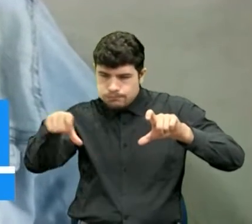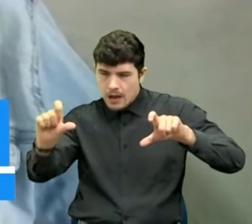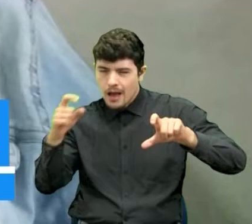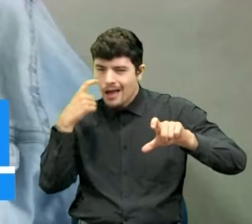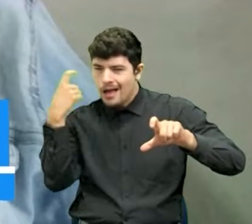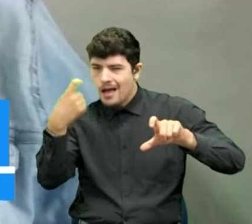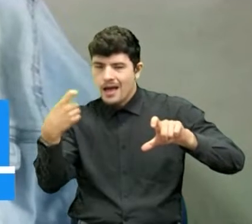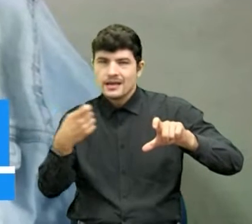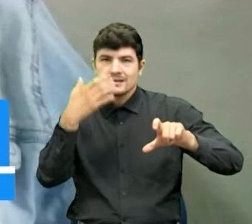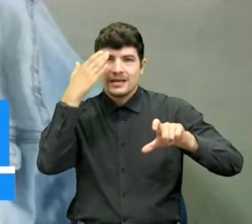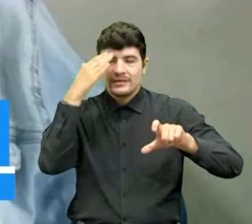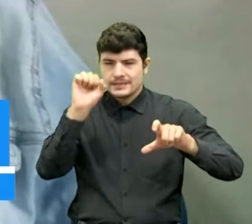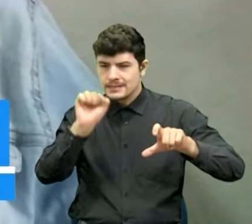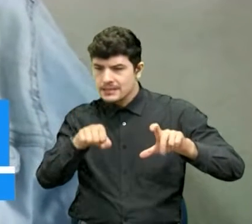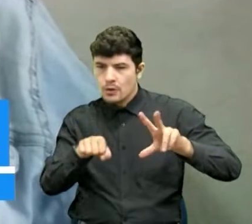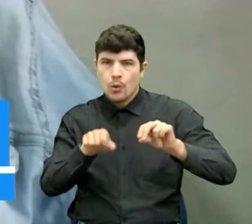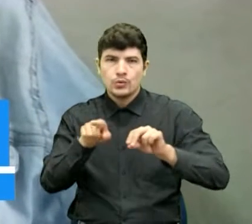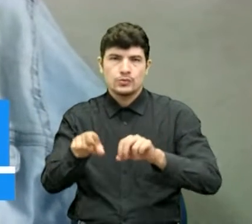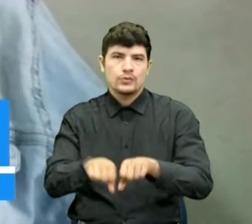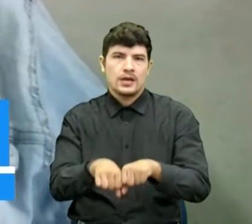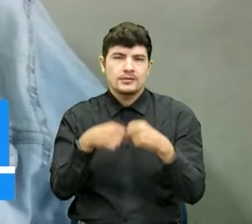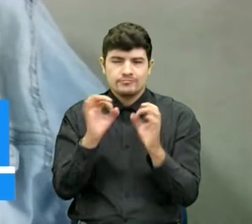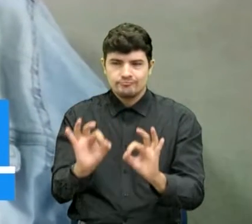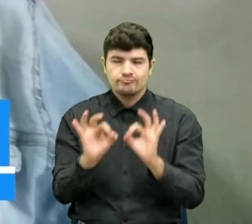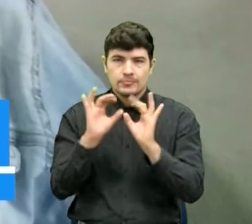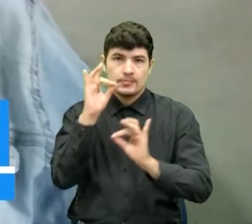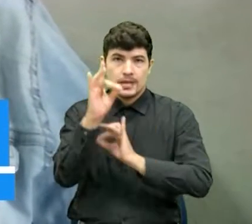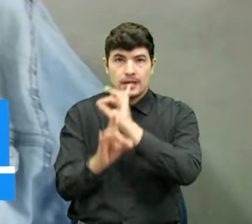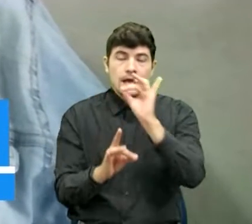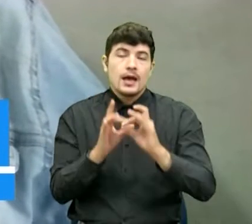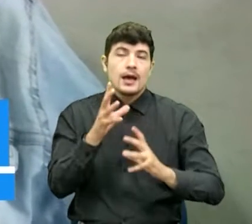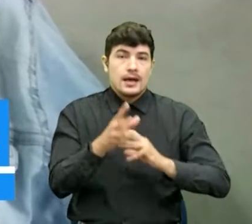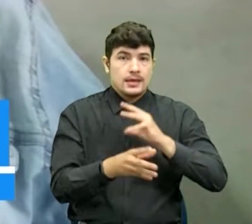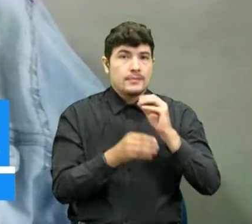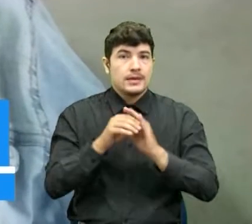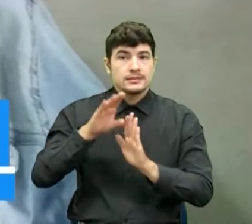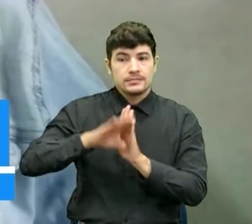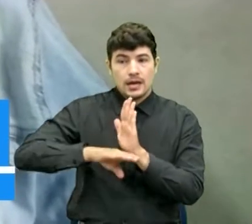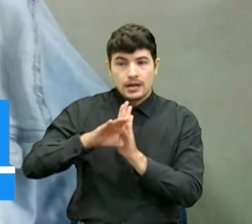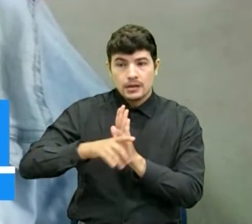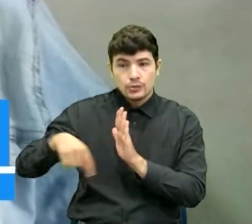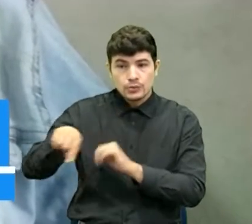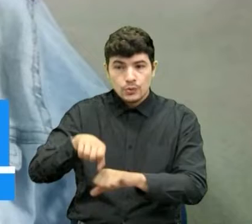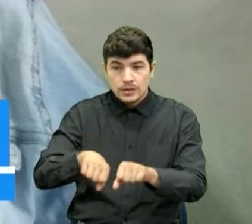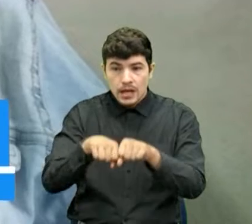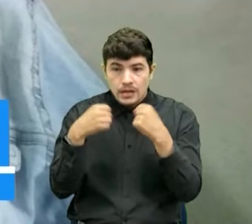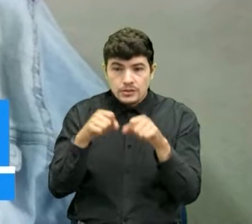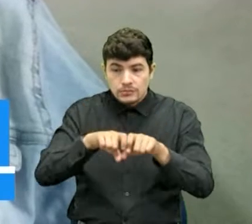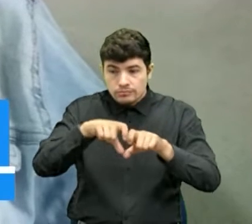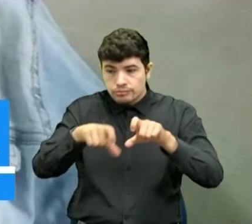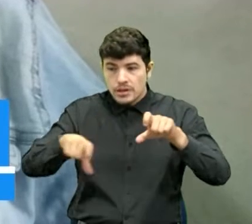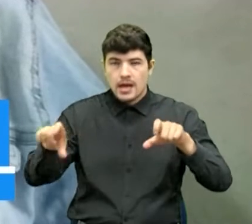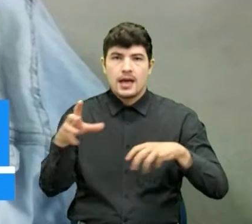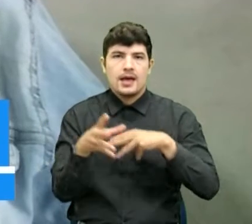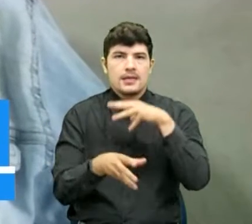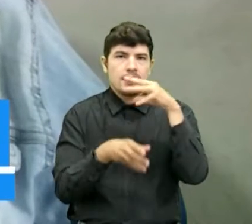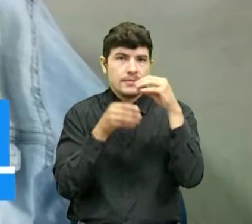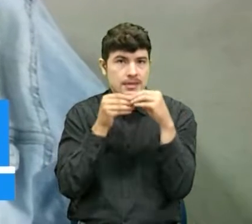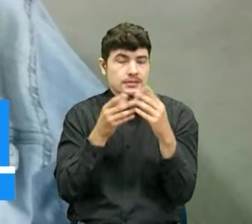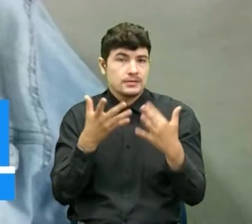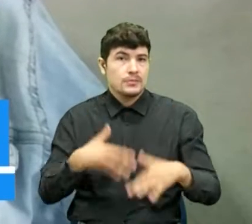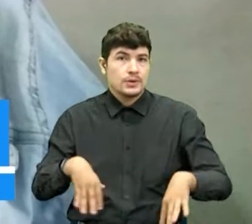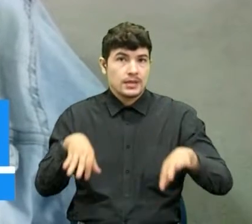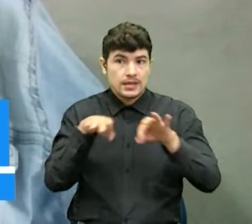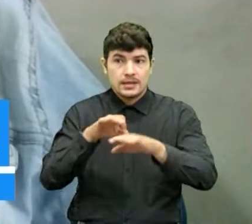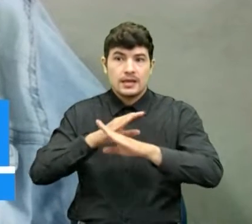esta manera la precisión y reduciendo posteriormente costos por daños potenciales en las tuberías, además de reducir el impacto ecológico, ya que